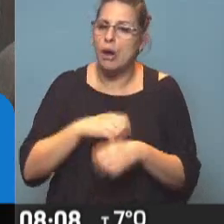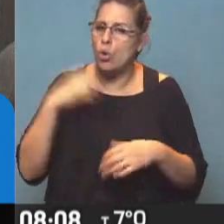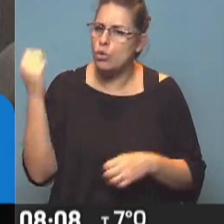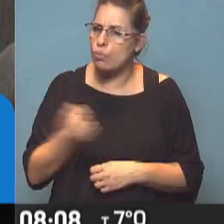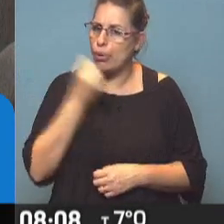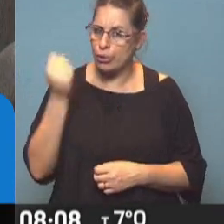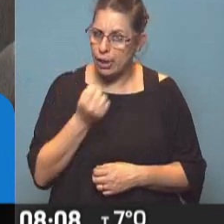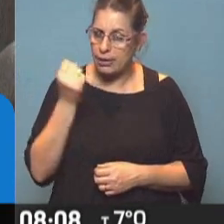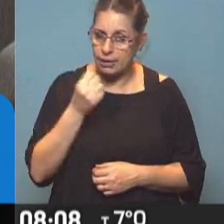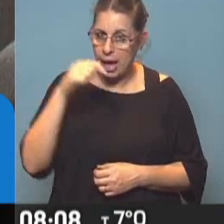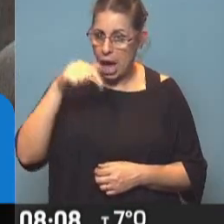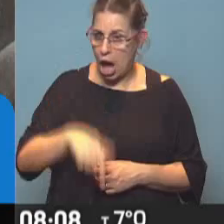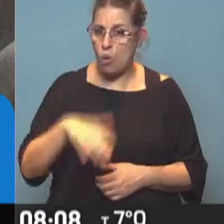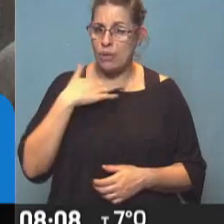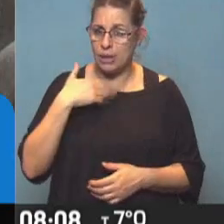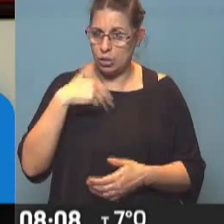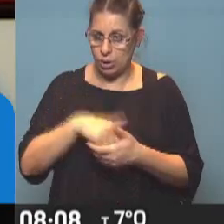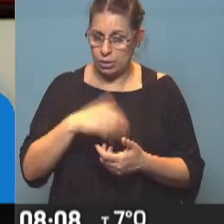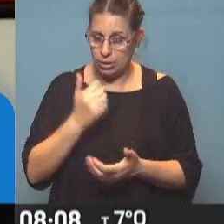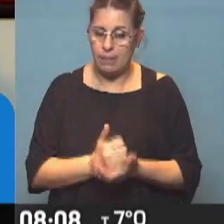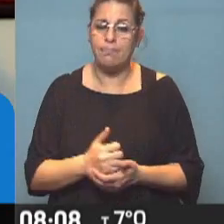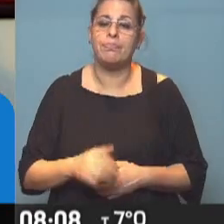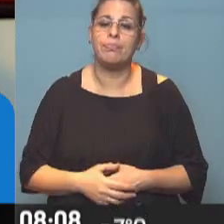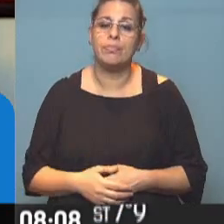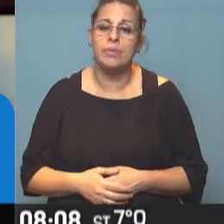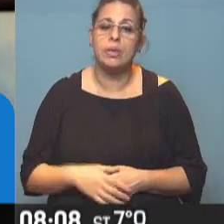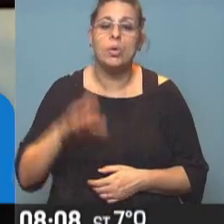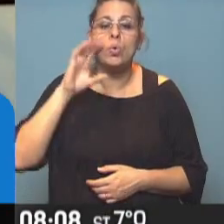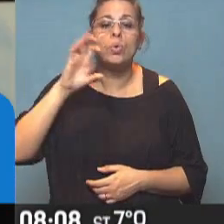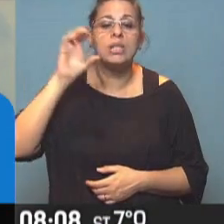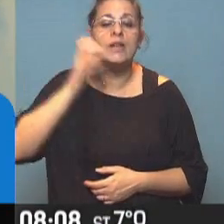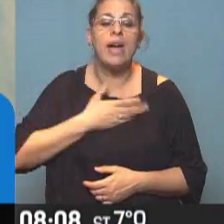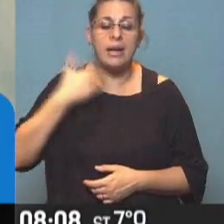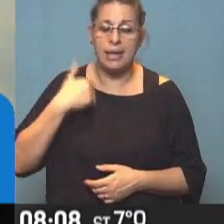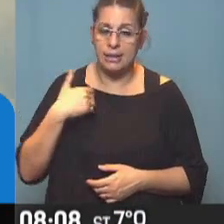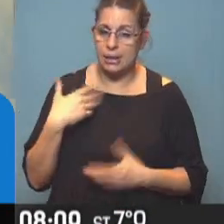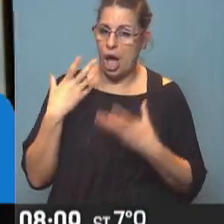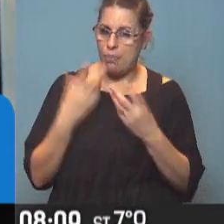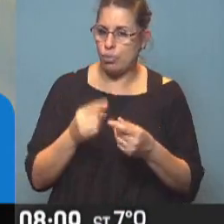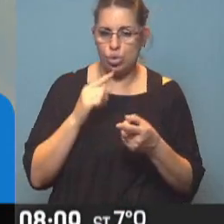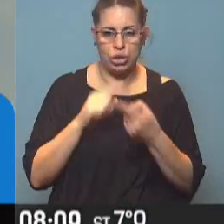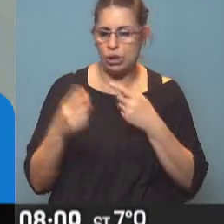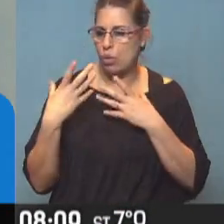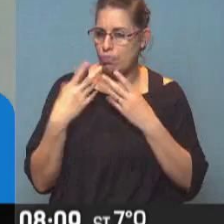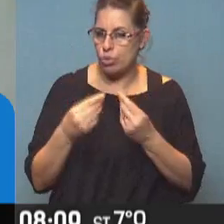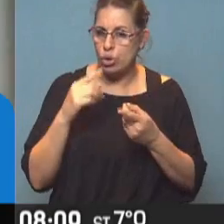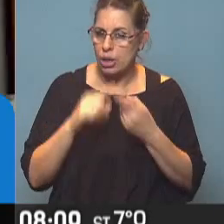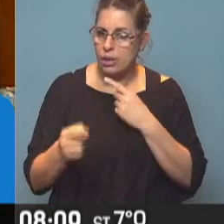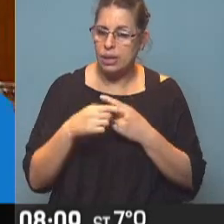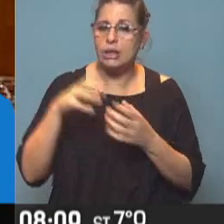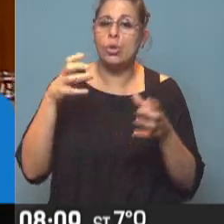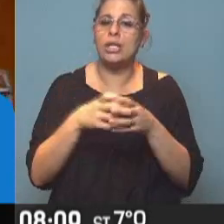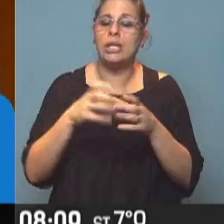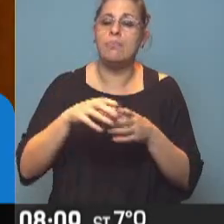están realizando en este momento en México? Este es el rol justamente de UNICEF Argentina. UNICEF Argentina apoya directamente los equipos de